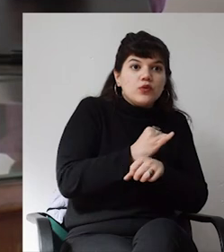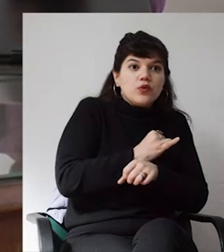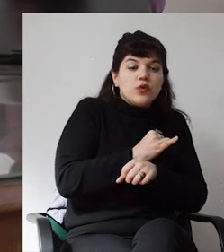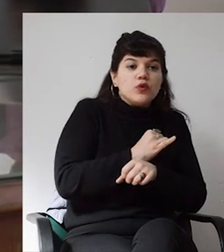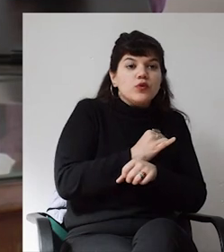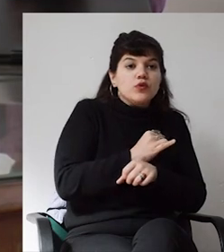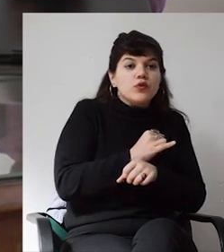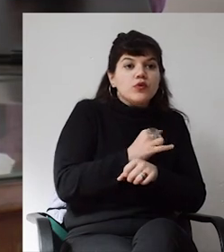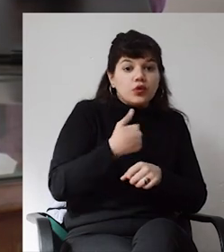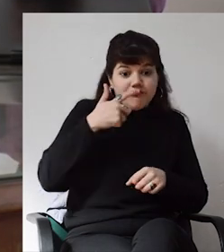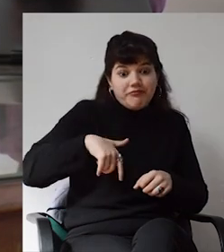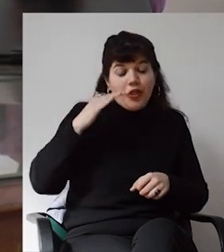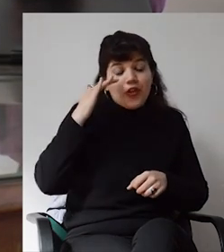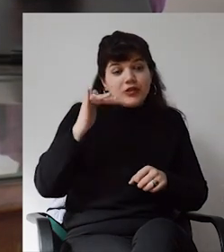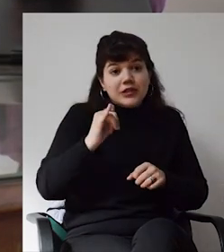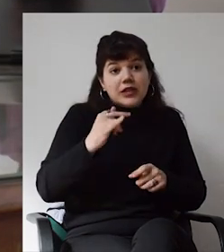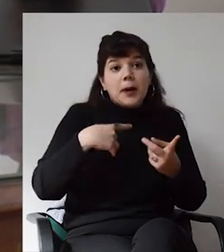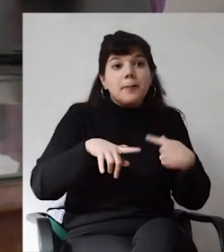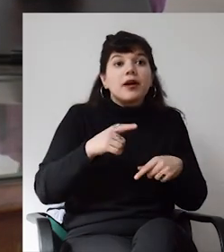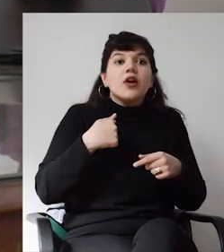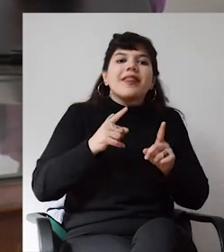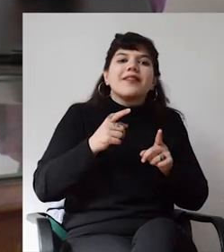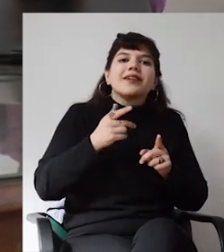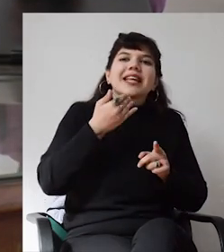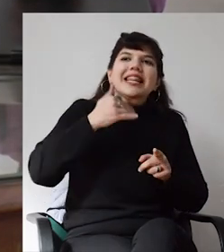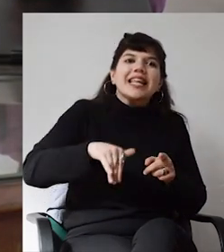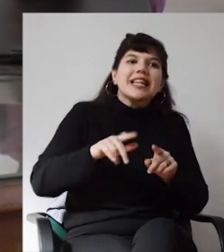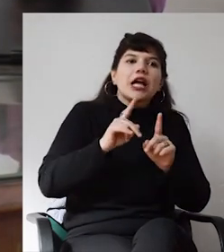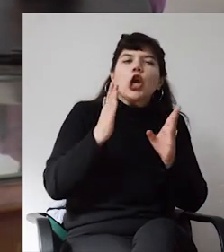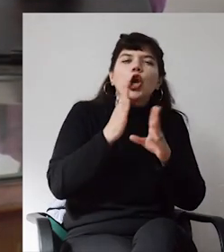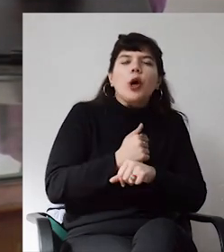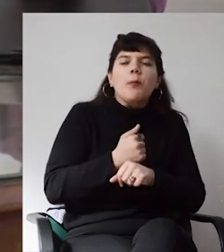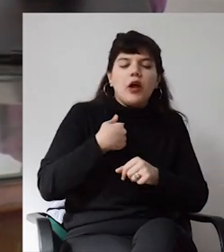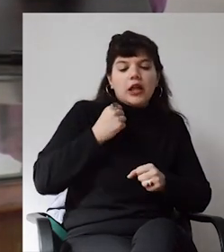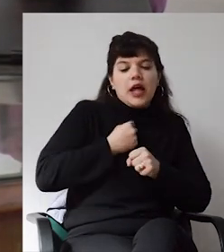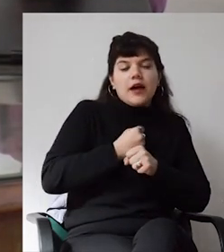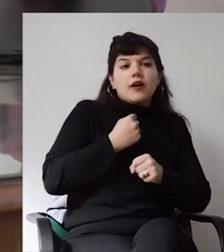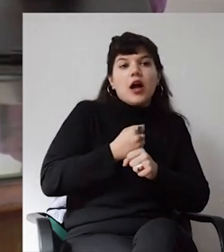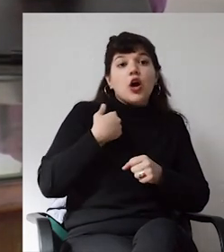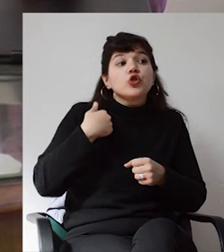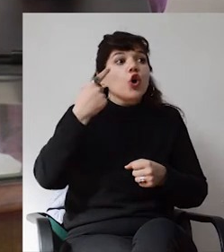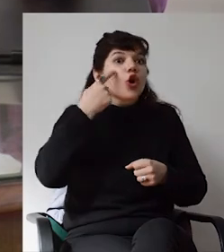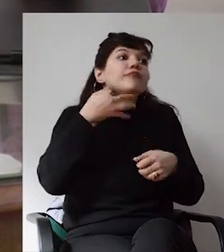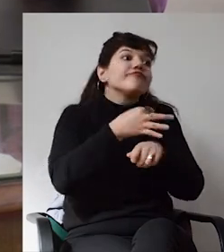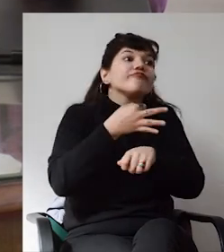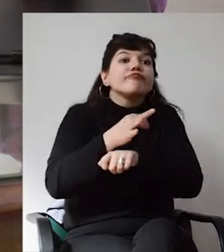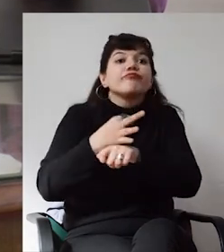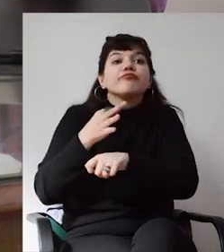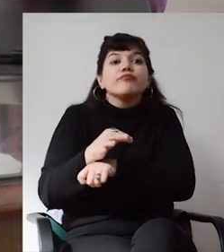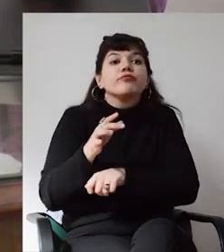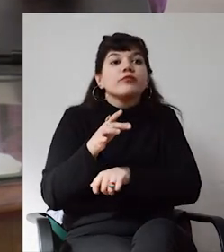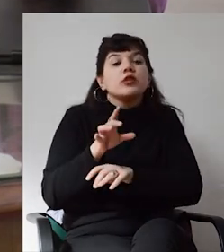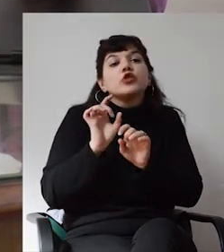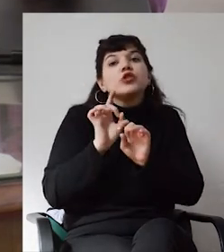digo con perdón para los docentes, soy docente, que entendamos que no podemos hacer nuestro trabajo de producción de conocimiento